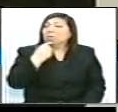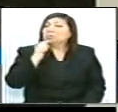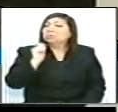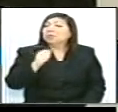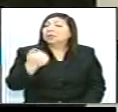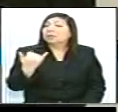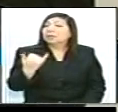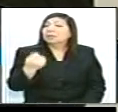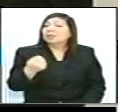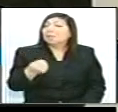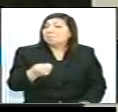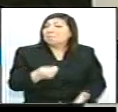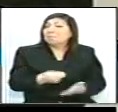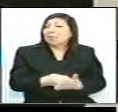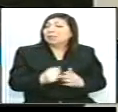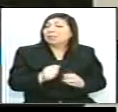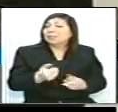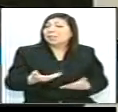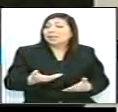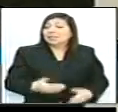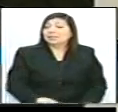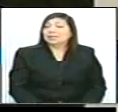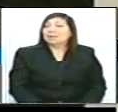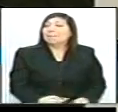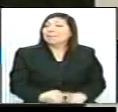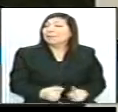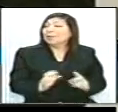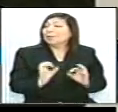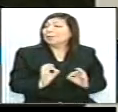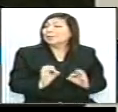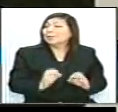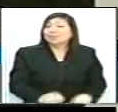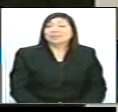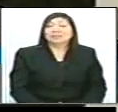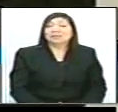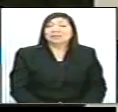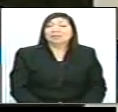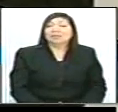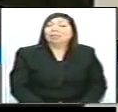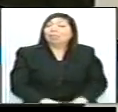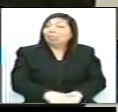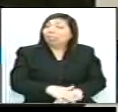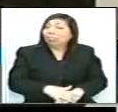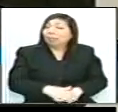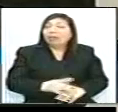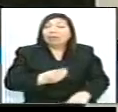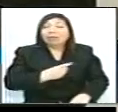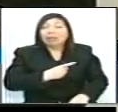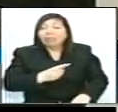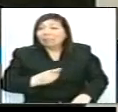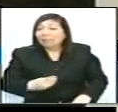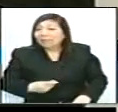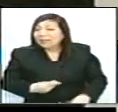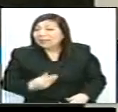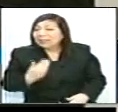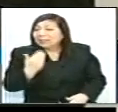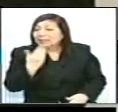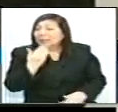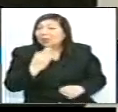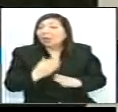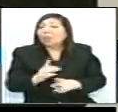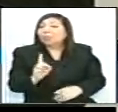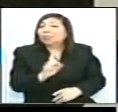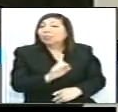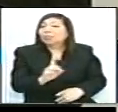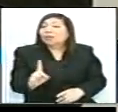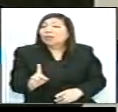de que este fideicomiso se haga, pero como siempre, lamentablemente, la burocracia y los directores son quienes se oponen,